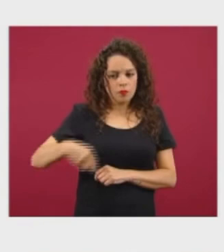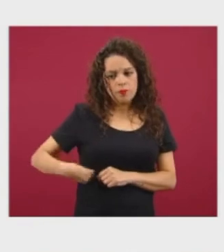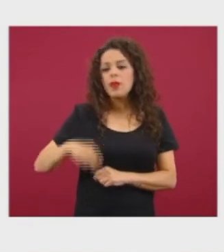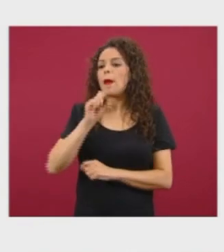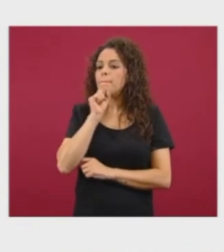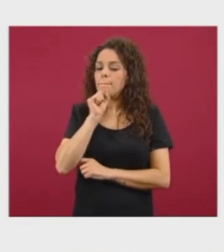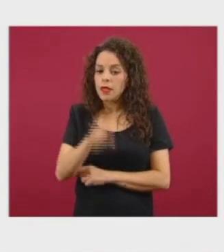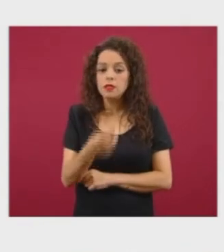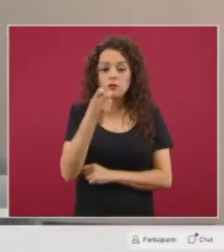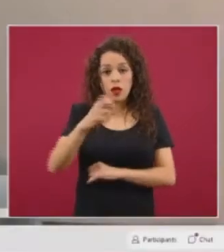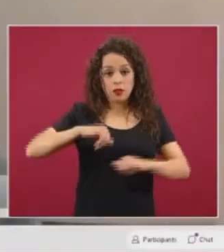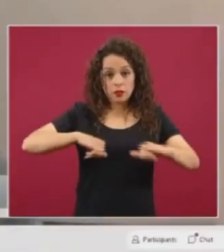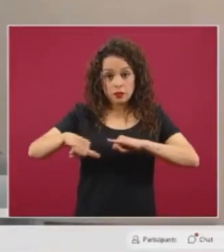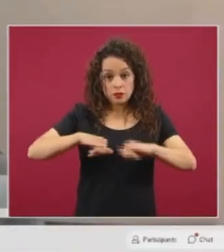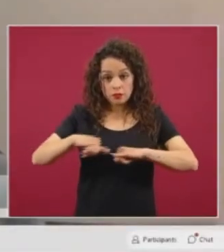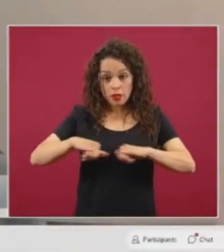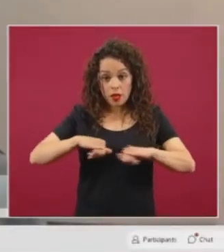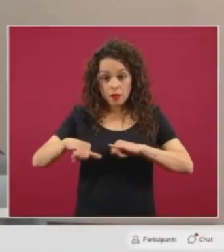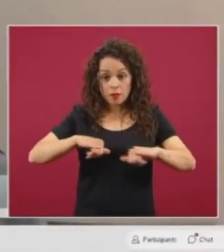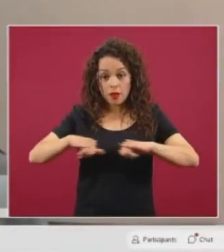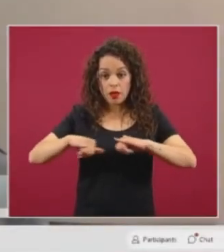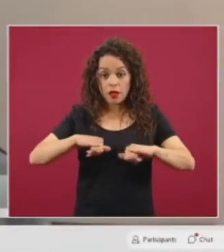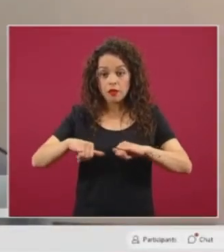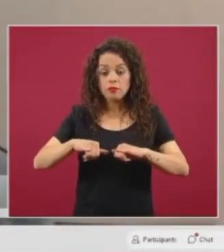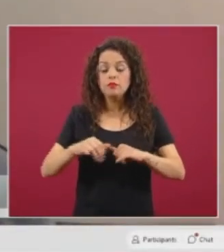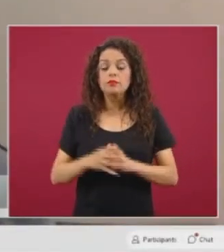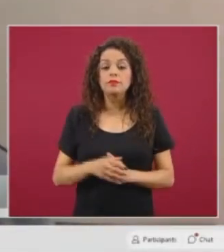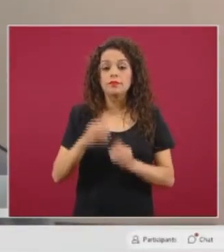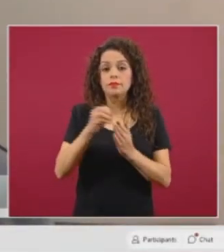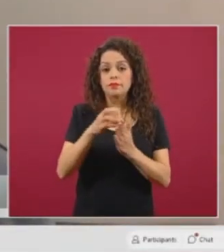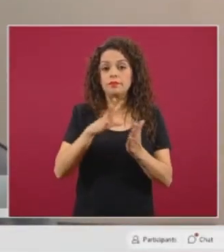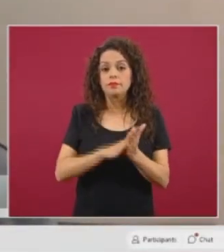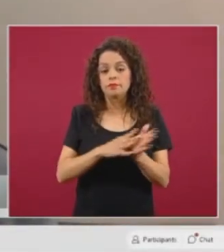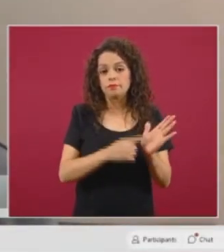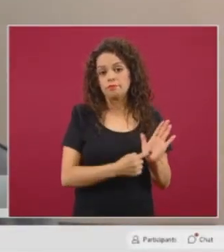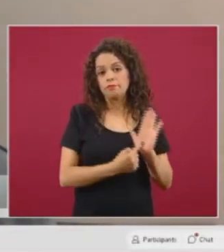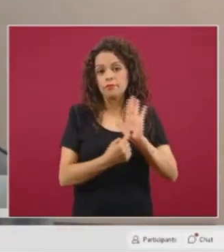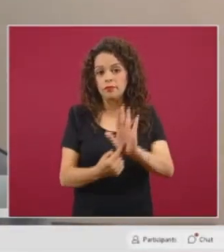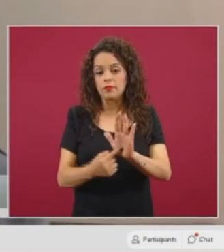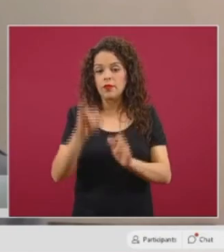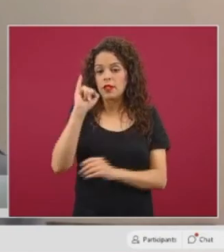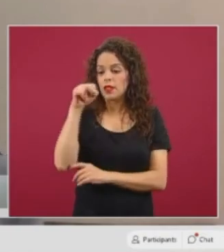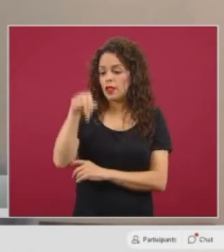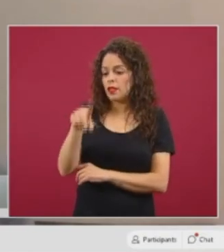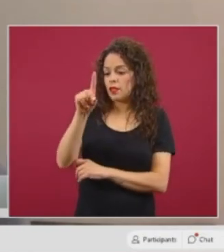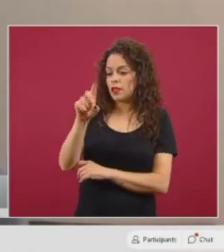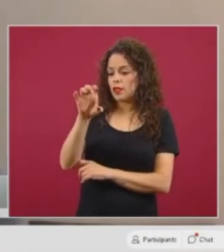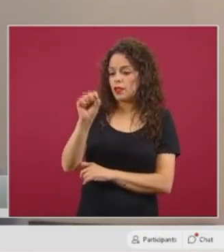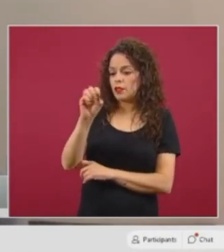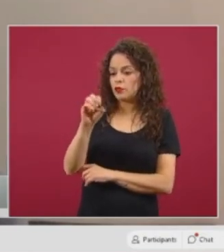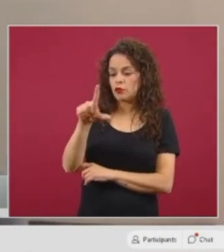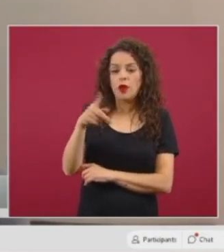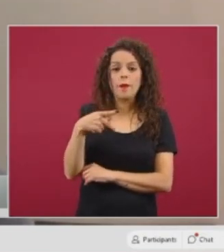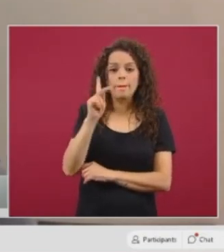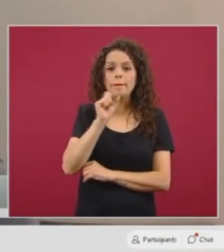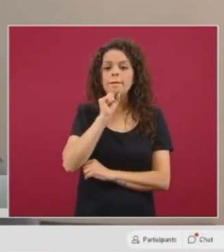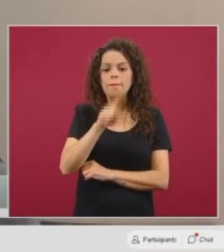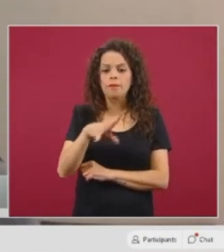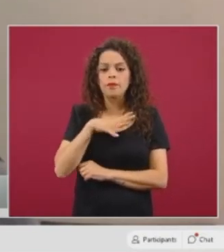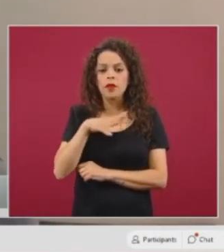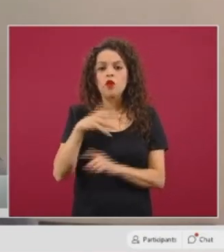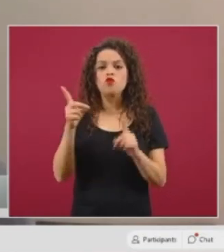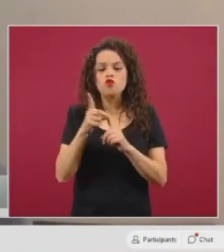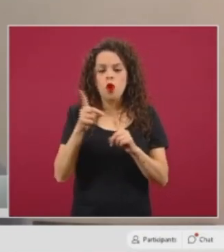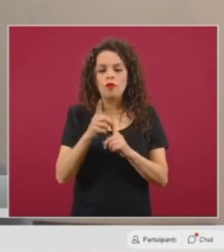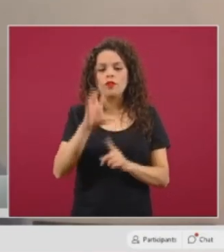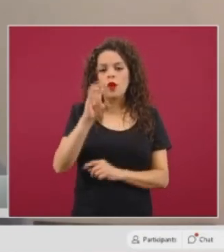Este mapa es un mapa que ha dispuesto Indesol, pero que está también ubicado en nuestro micrositio de